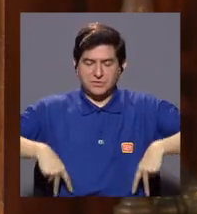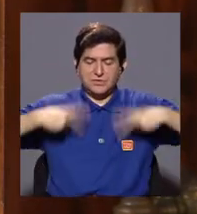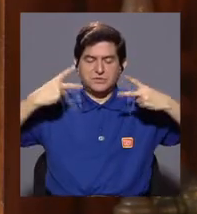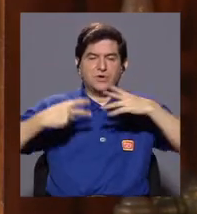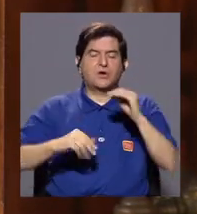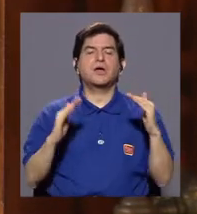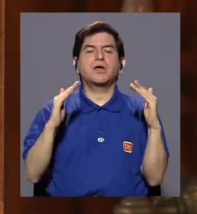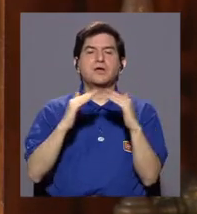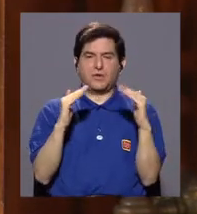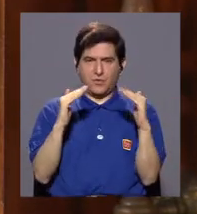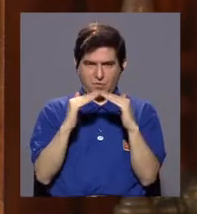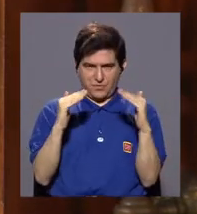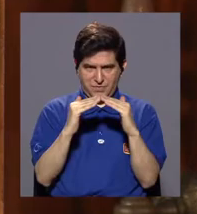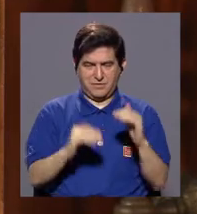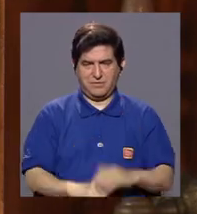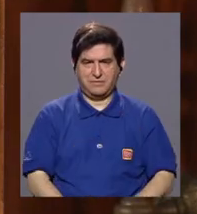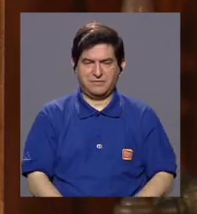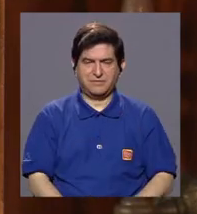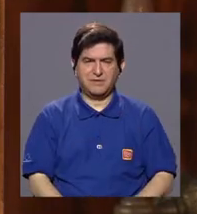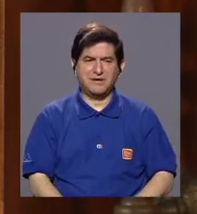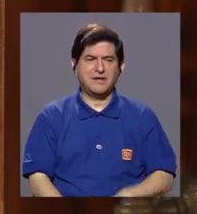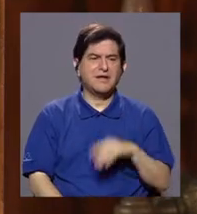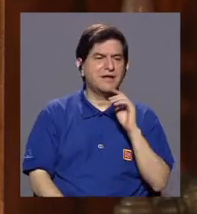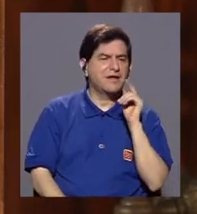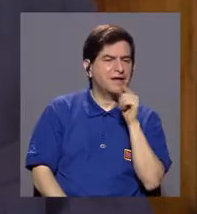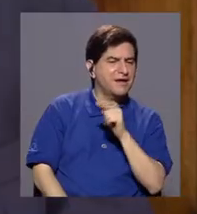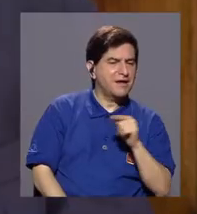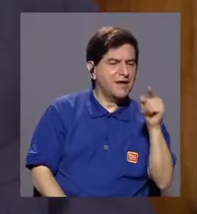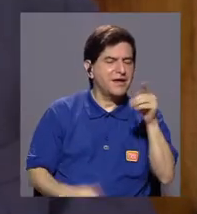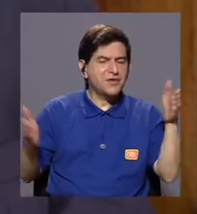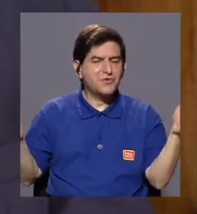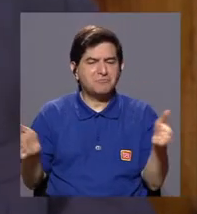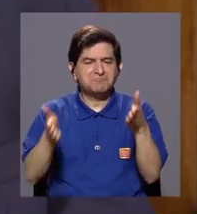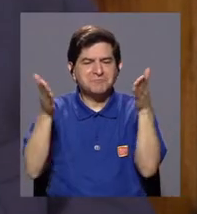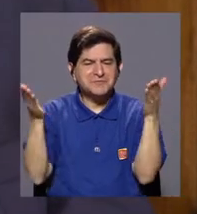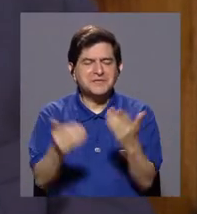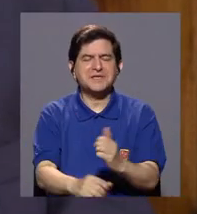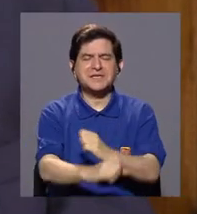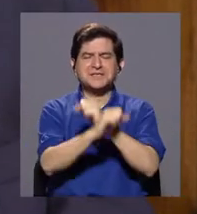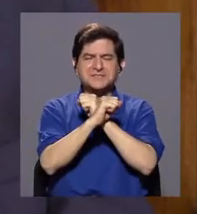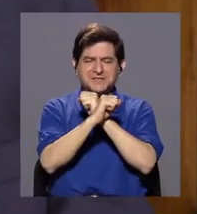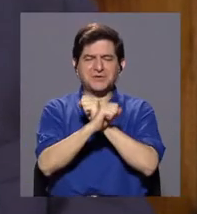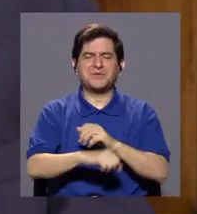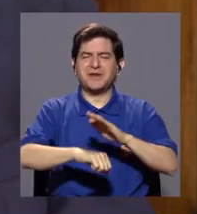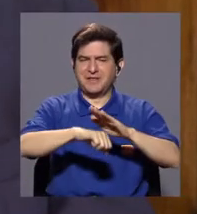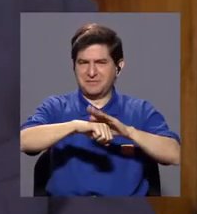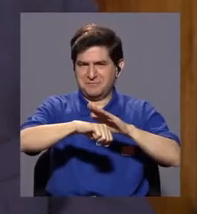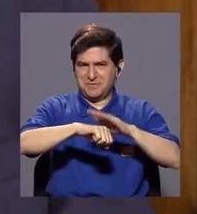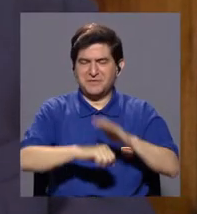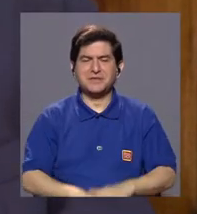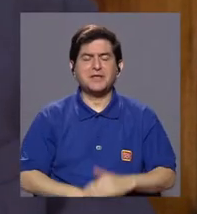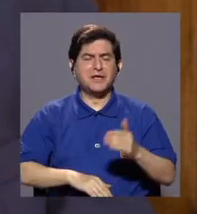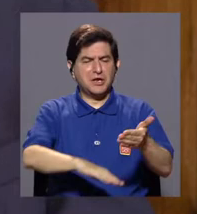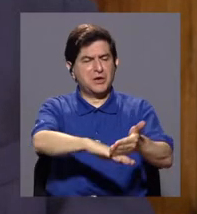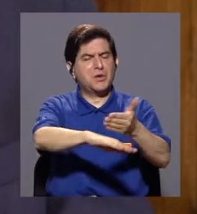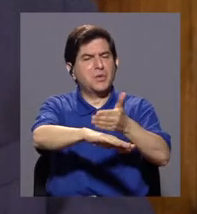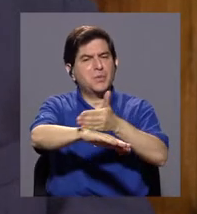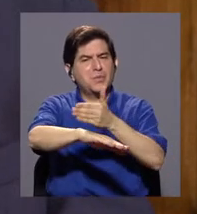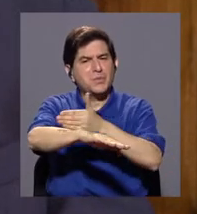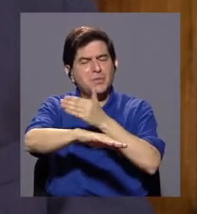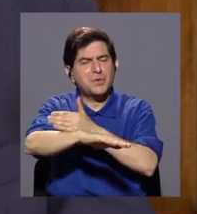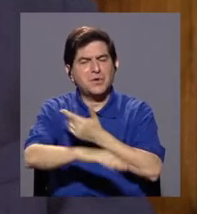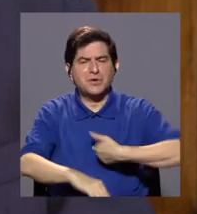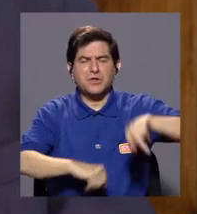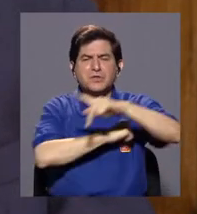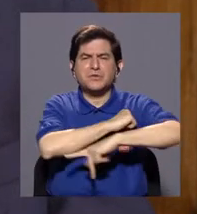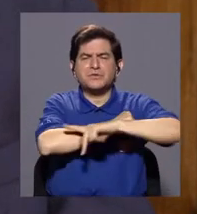vida y de convivencia que estimularan y aseguraran, garantizaran el progreso